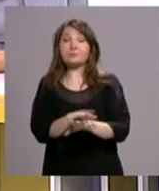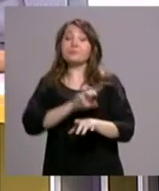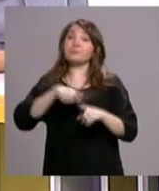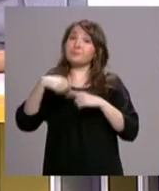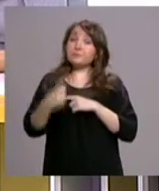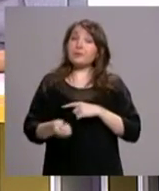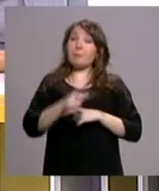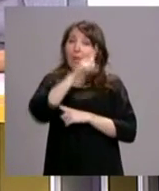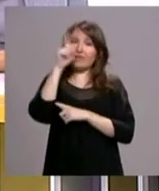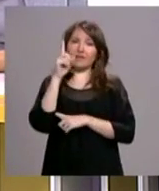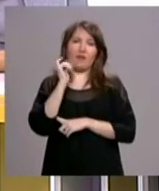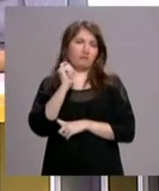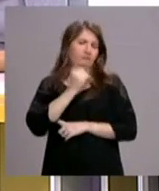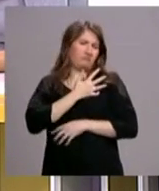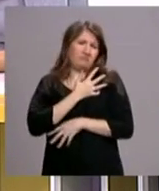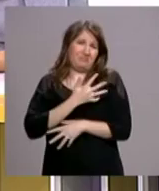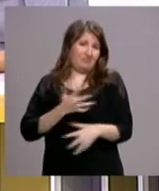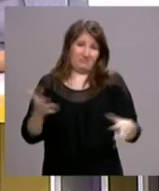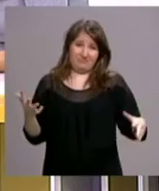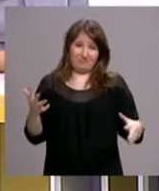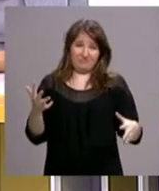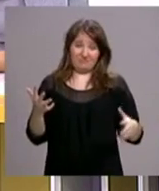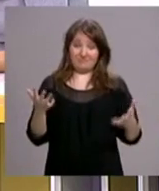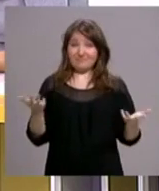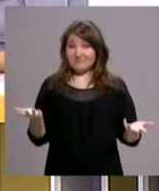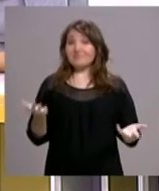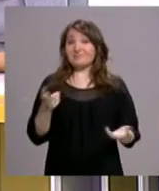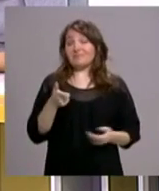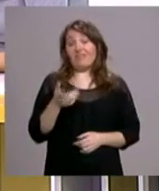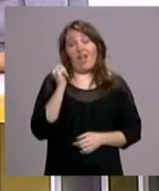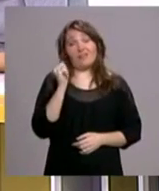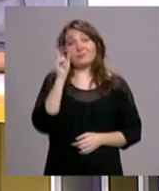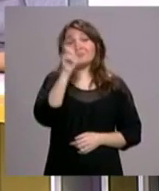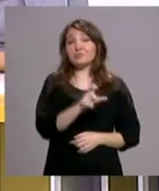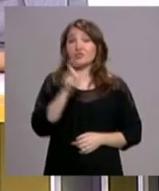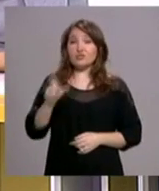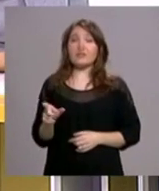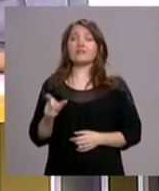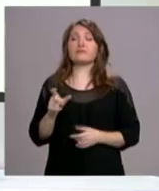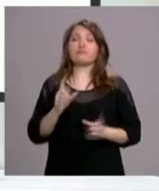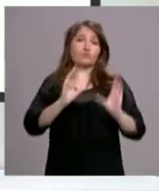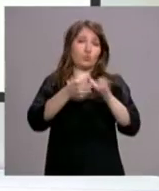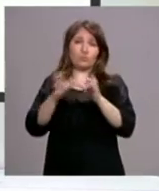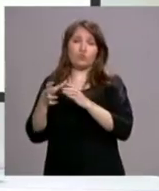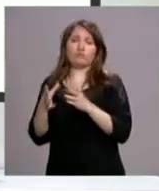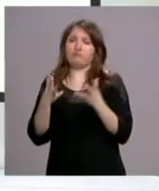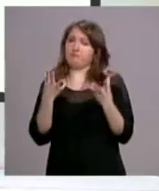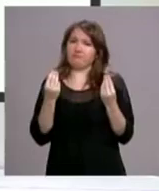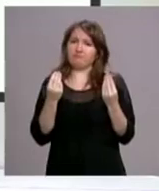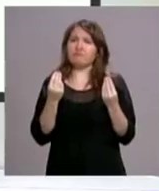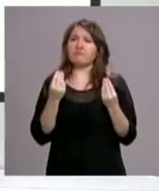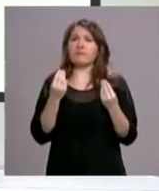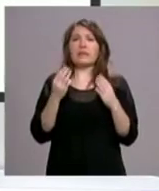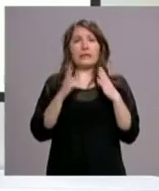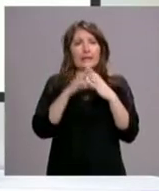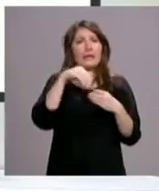es grandísima, es enorme hay muchas personas y muchos colectivos, tanto eclesiales